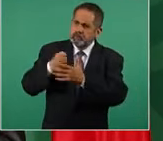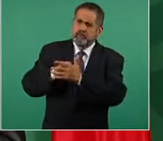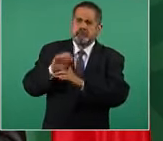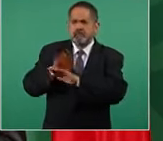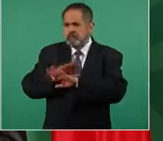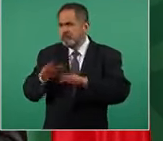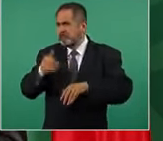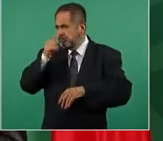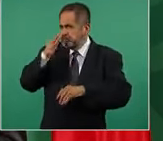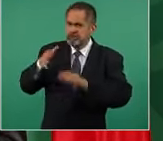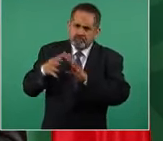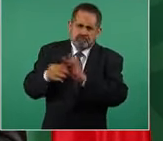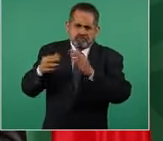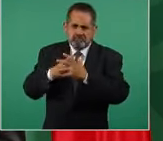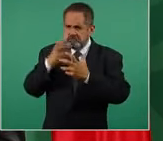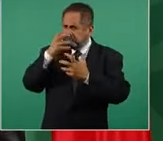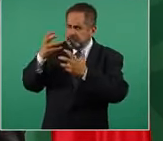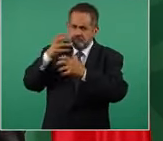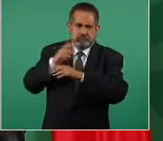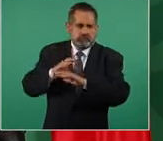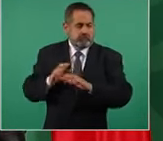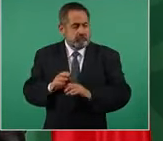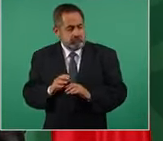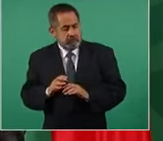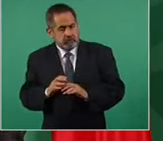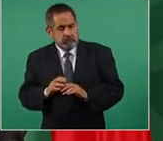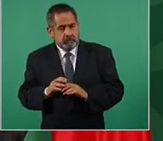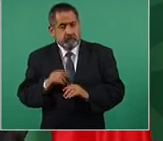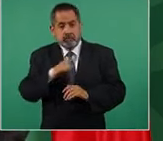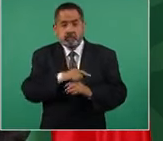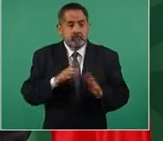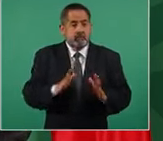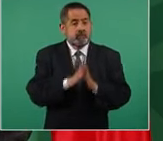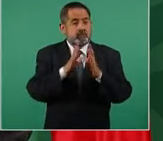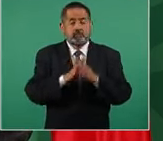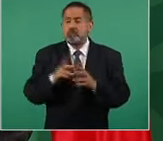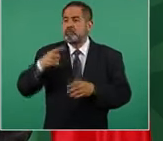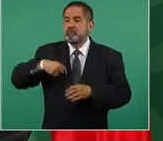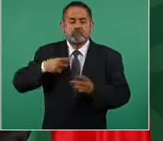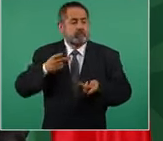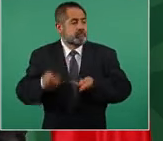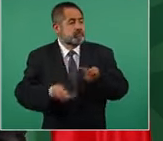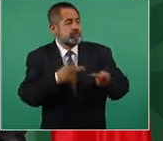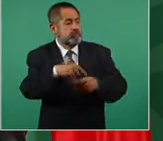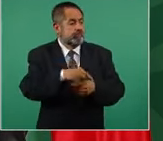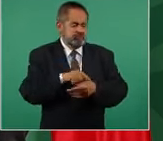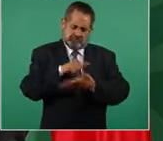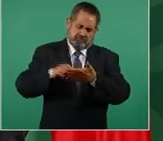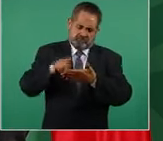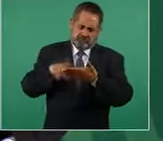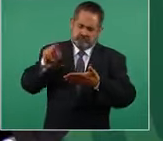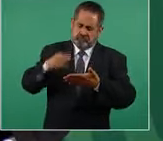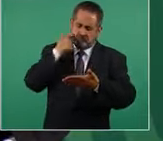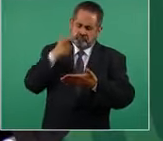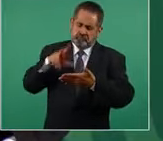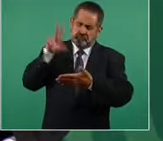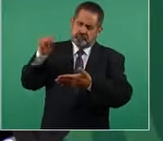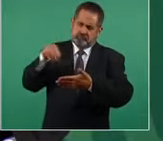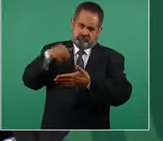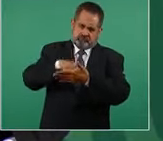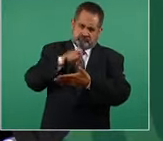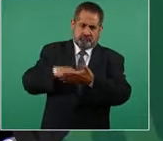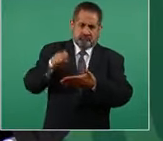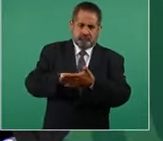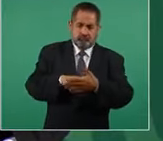y protestó y participó en una consulta y se rechazó el que se utilizara el